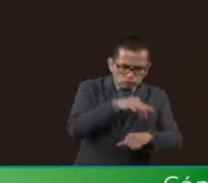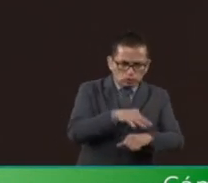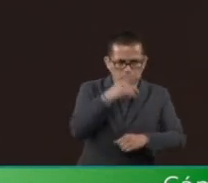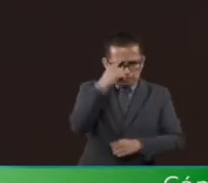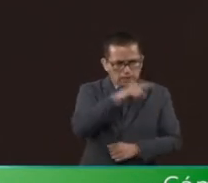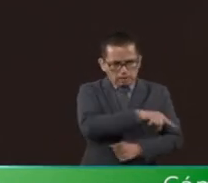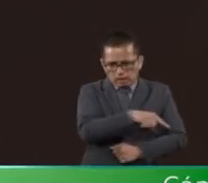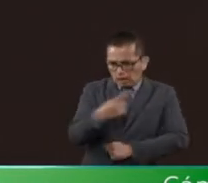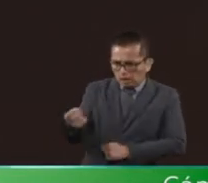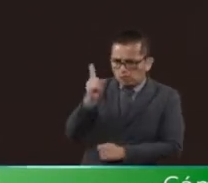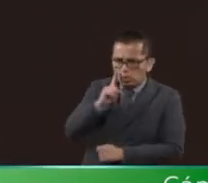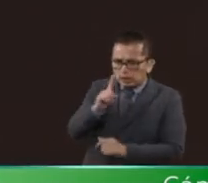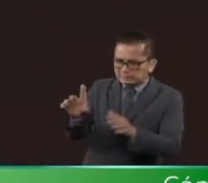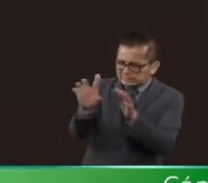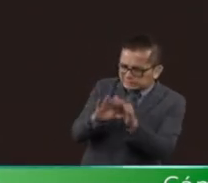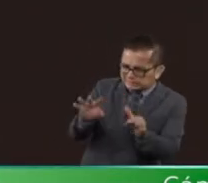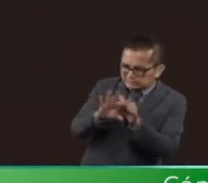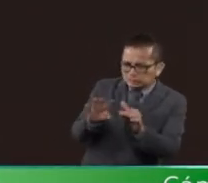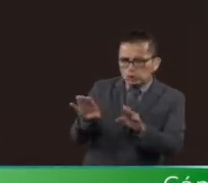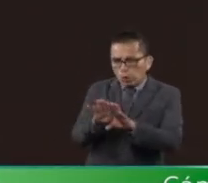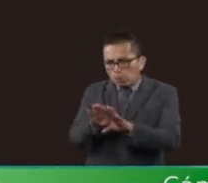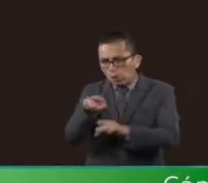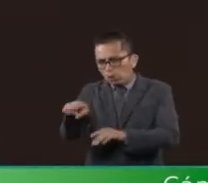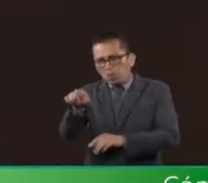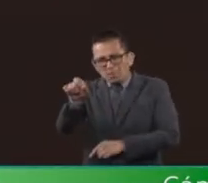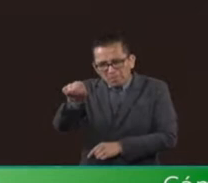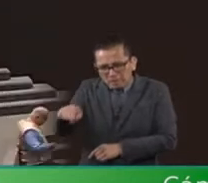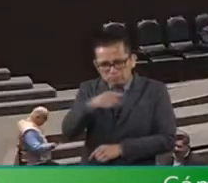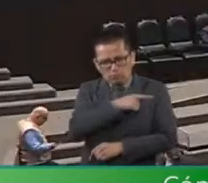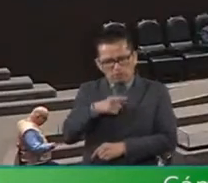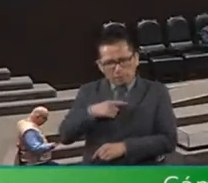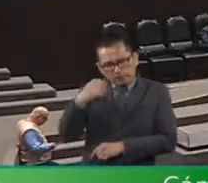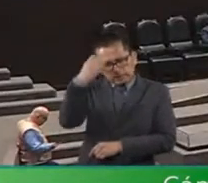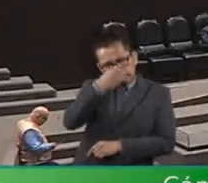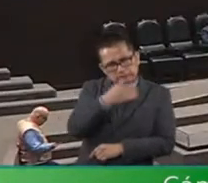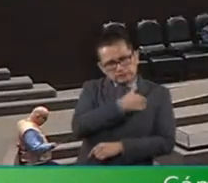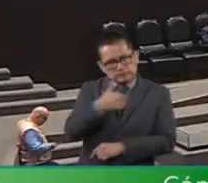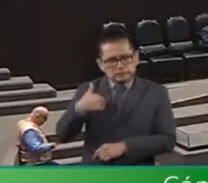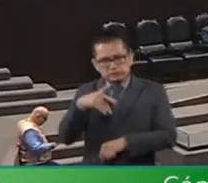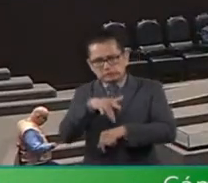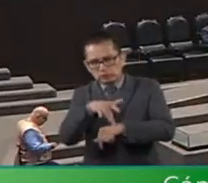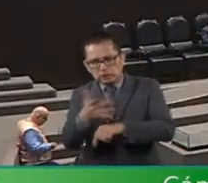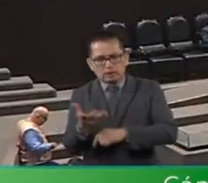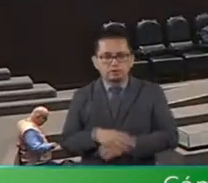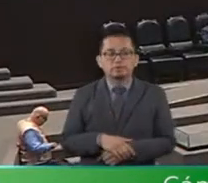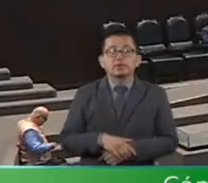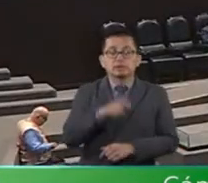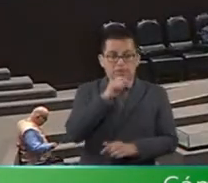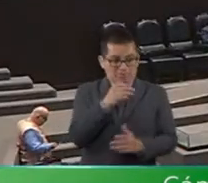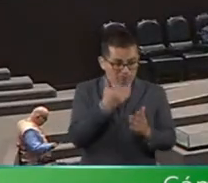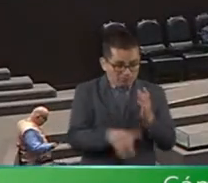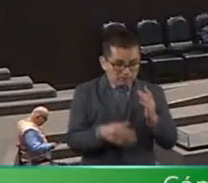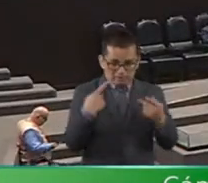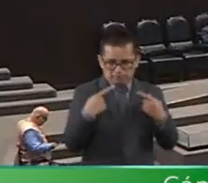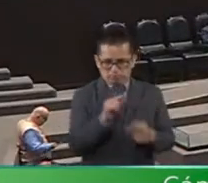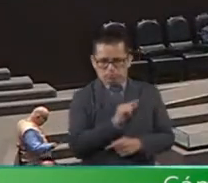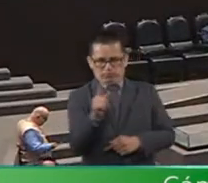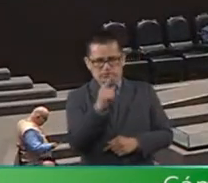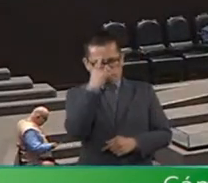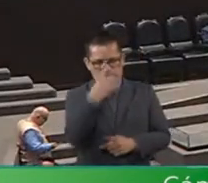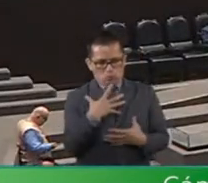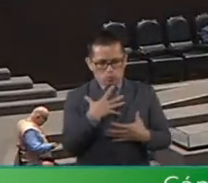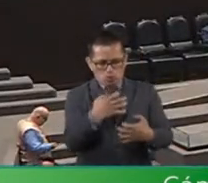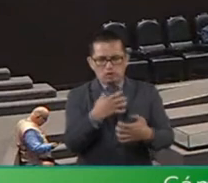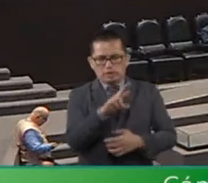a las mujeres de cómo autoexplorarse, porque faltan radiólogos que permitan interpretar las mastografías. Porque